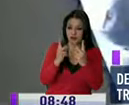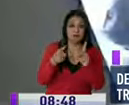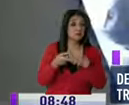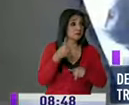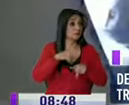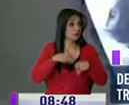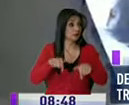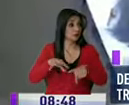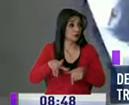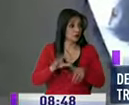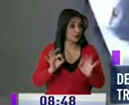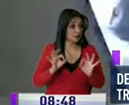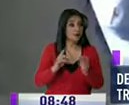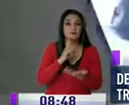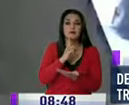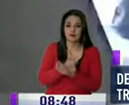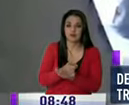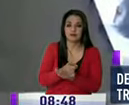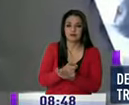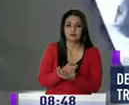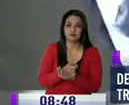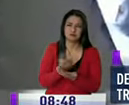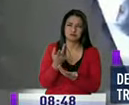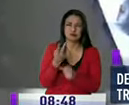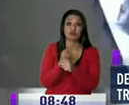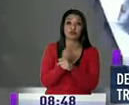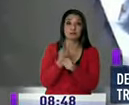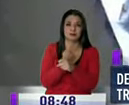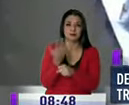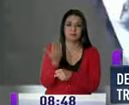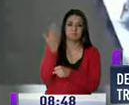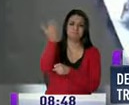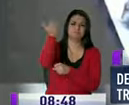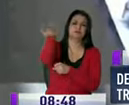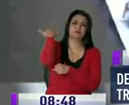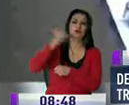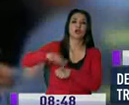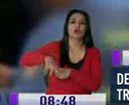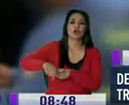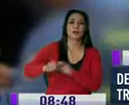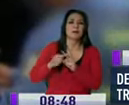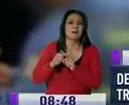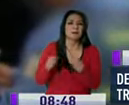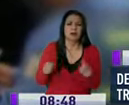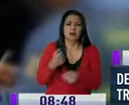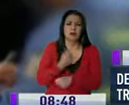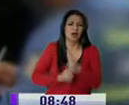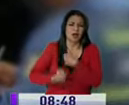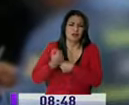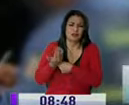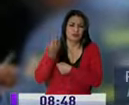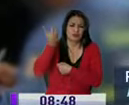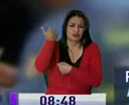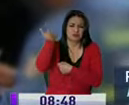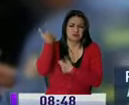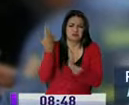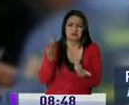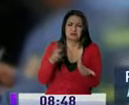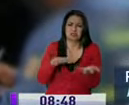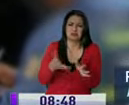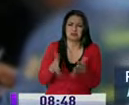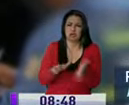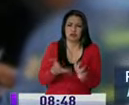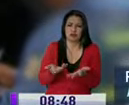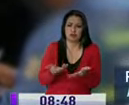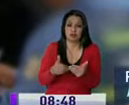vez que roban aquí? Bueno, sí, efectivamente, bueno, los registros que tenemos, esta sería la segunda vez que roban. Sin embargo, la